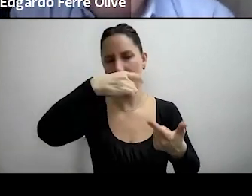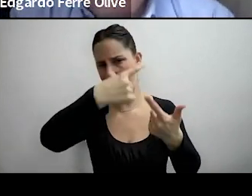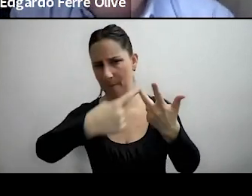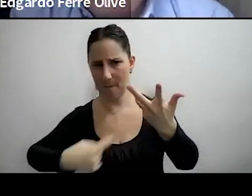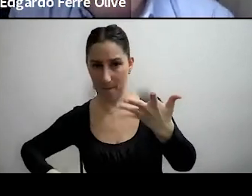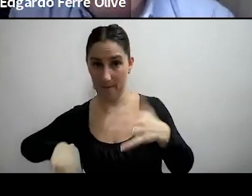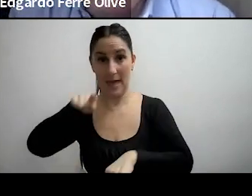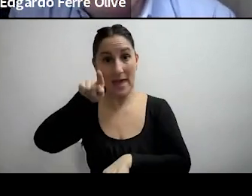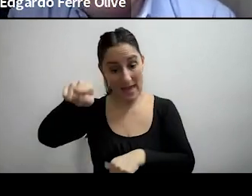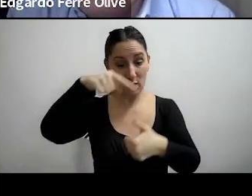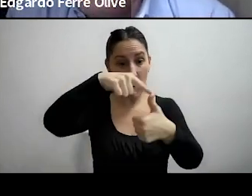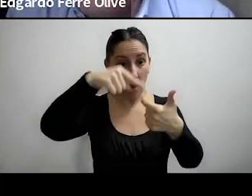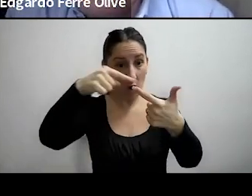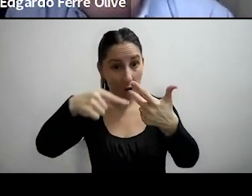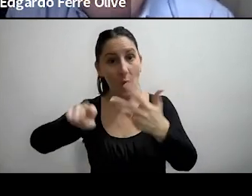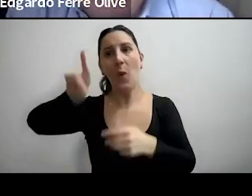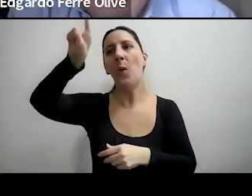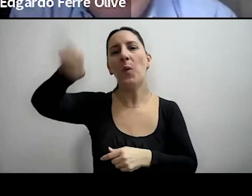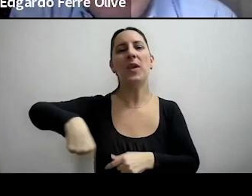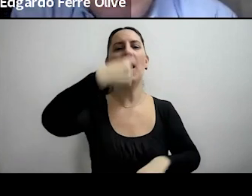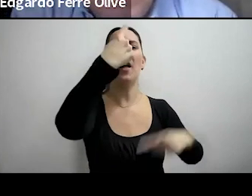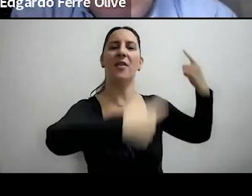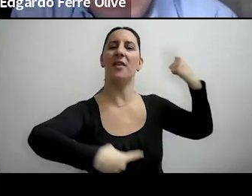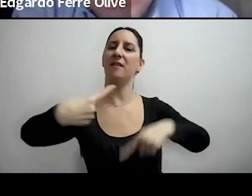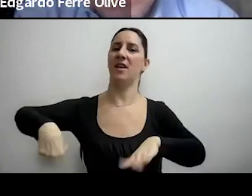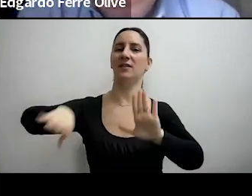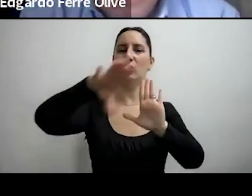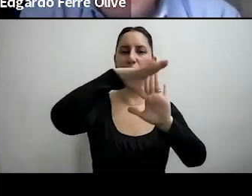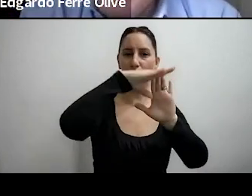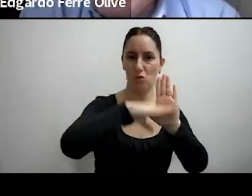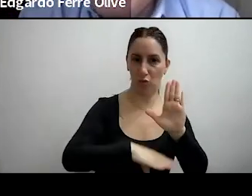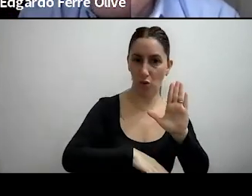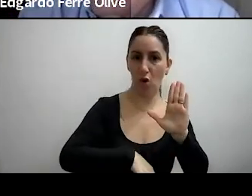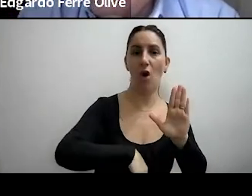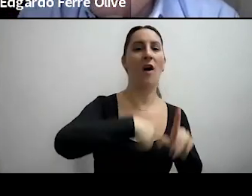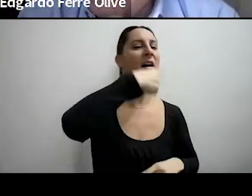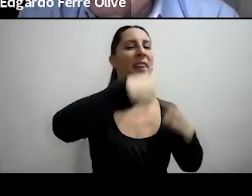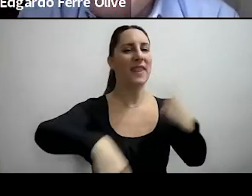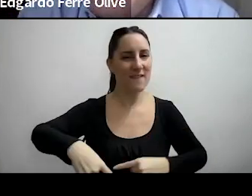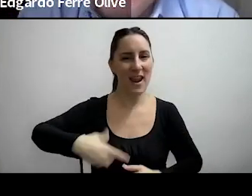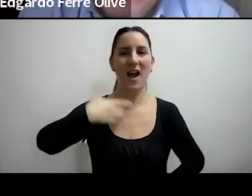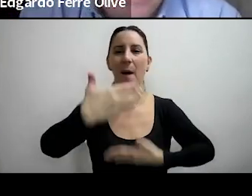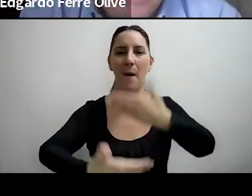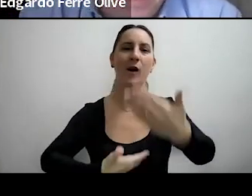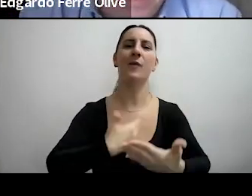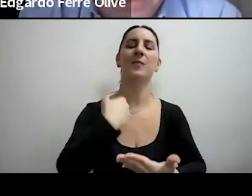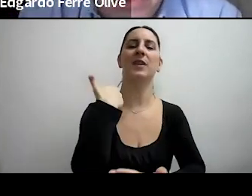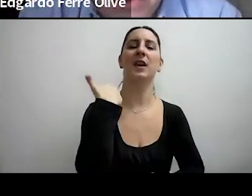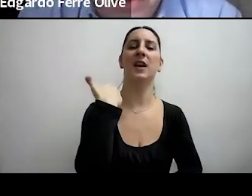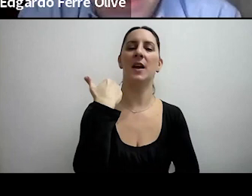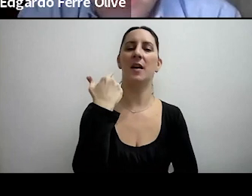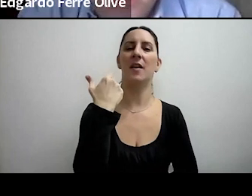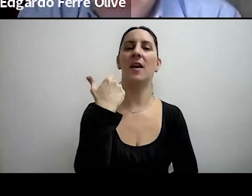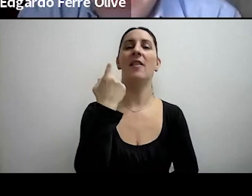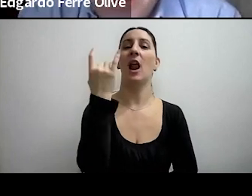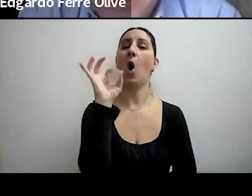son los que surgen de los distintos protocolos y los distintos avances que se han dado entre las conferencias de las partes de Naciones